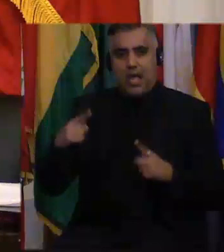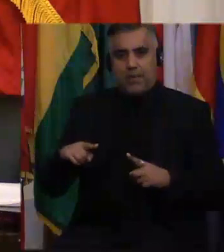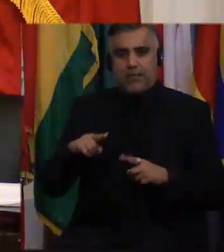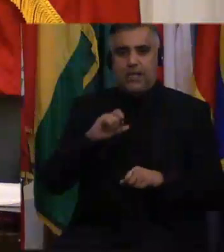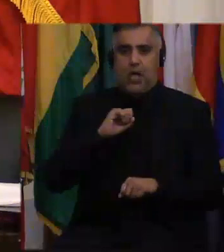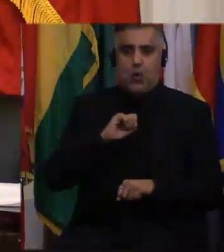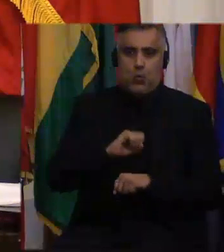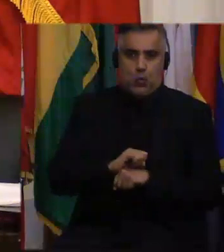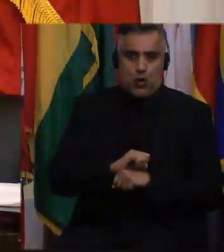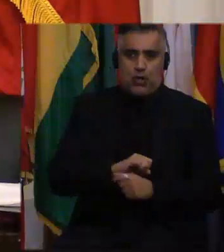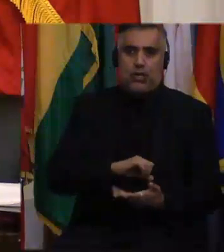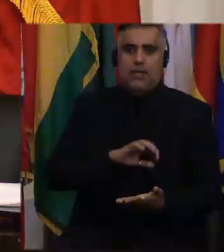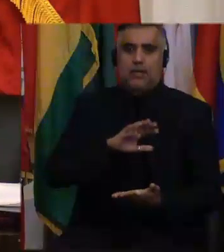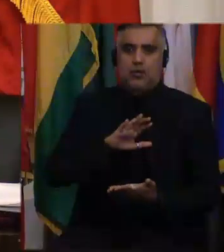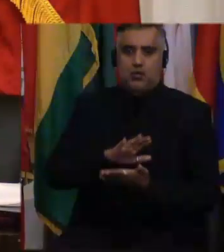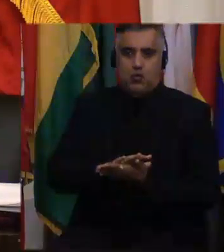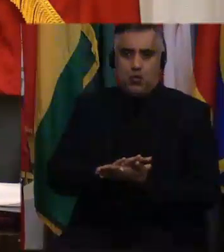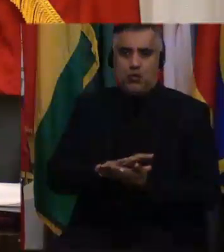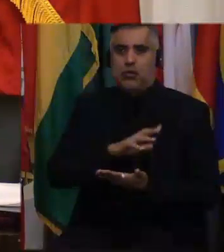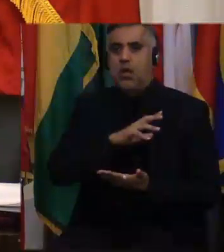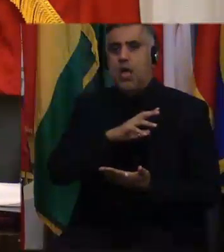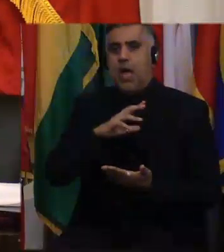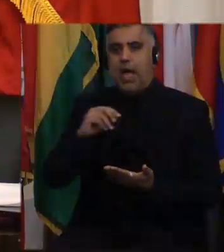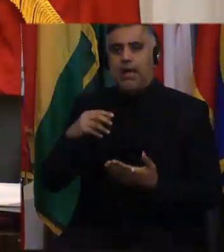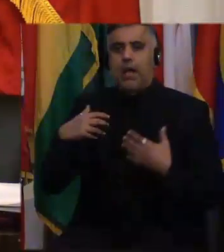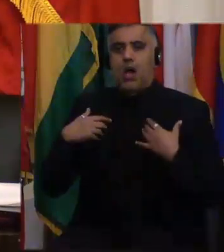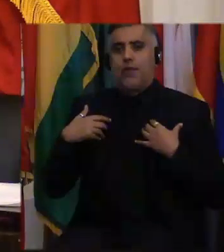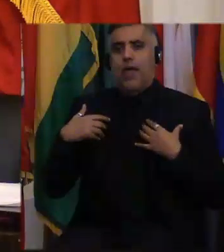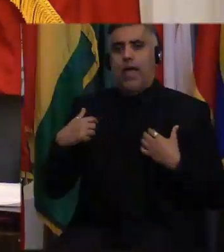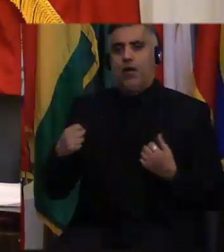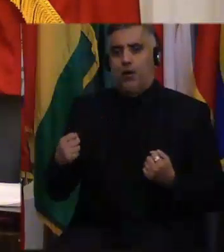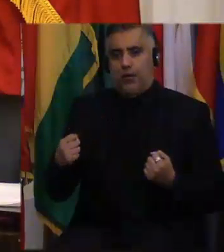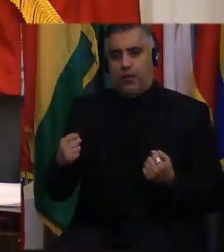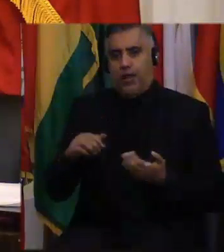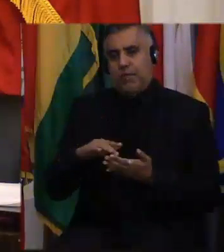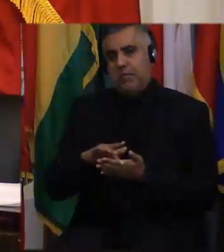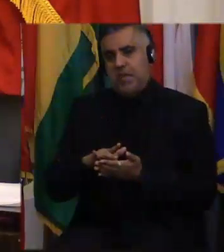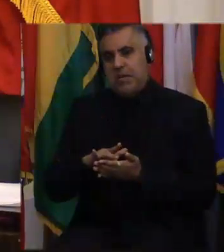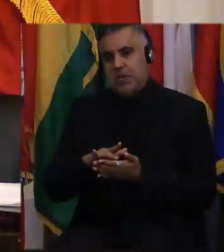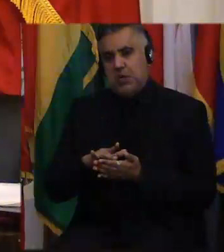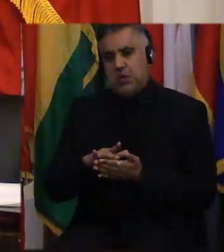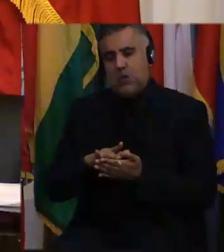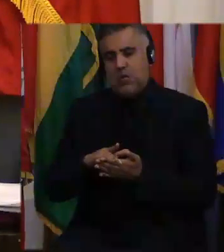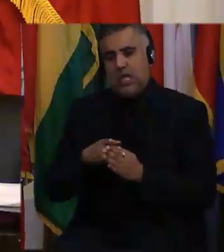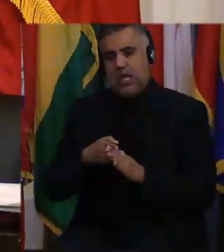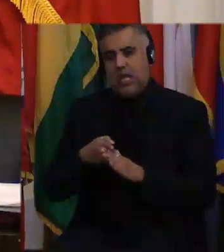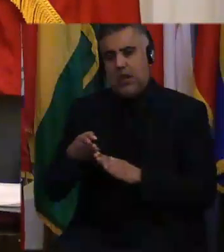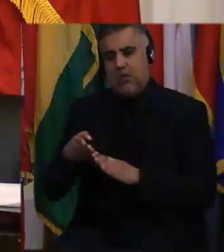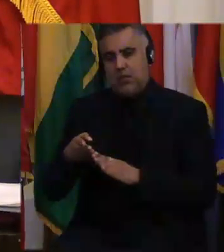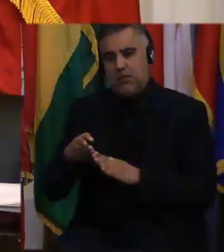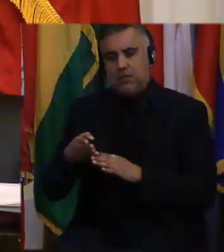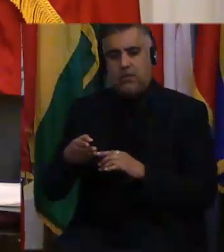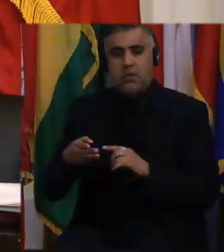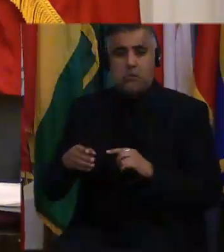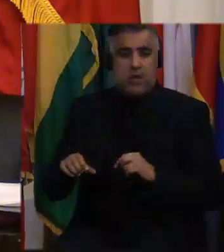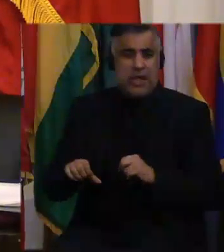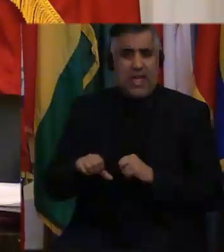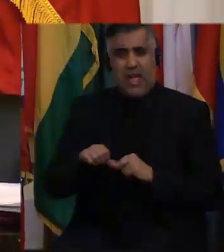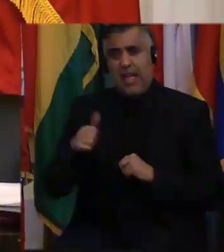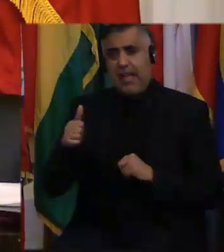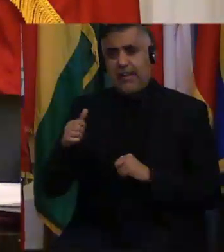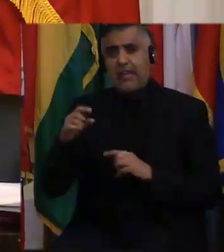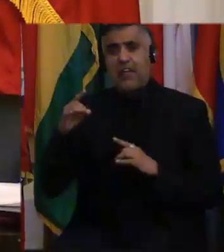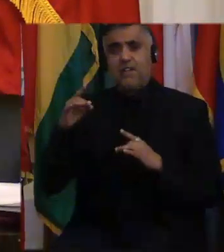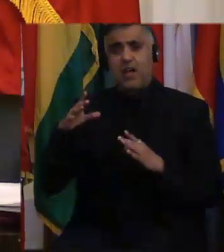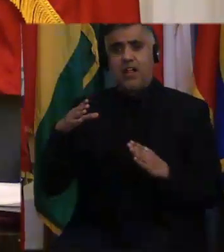salud. No obstante, al estar comprendida en la Convención cualquier forma de violencia contra las mujeres que se